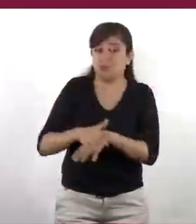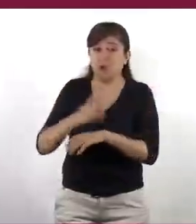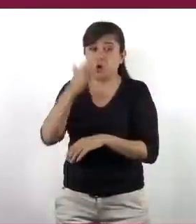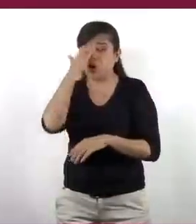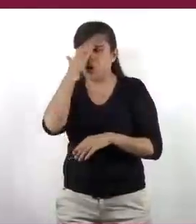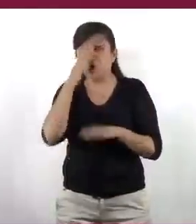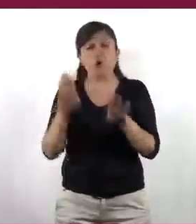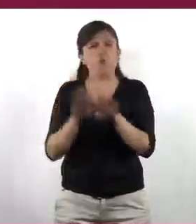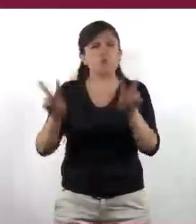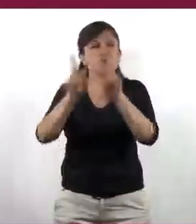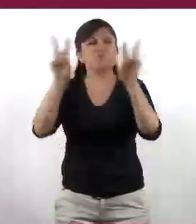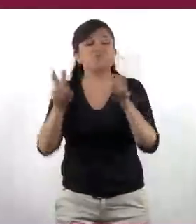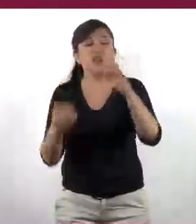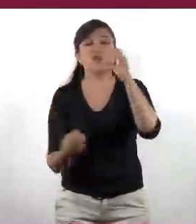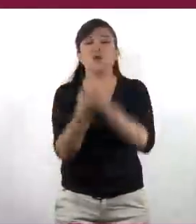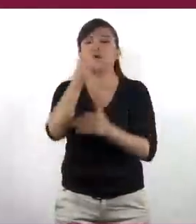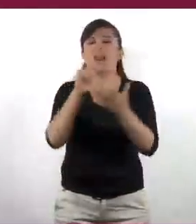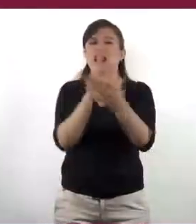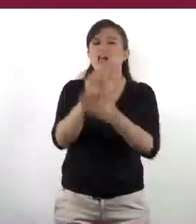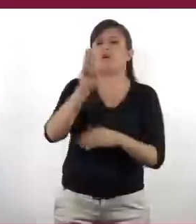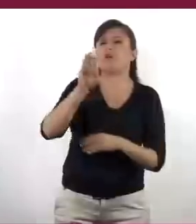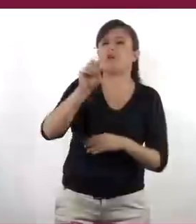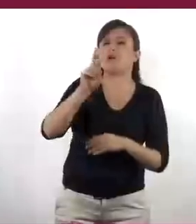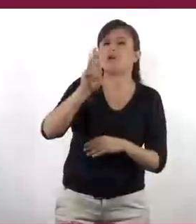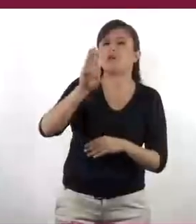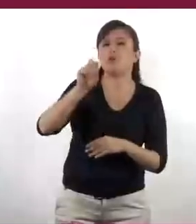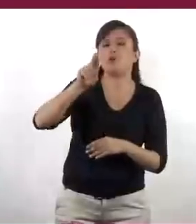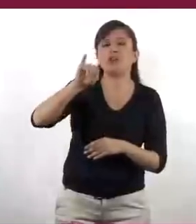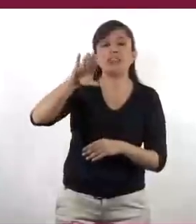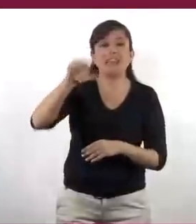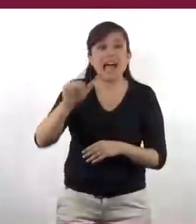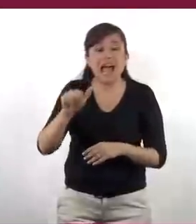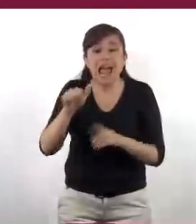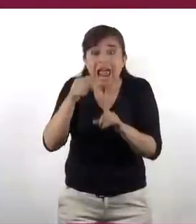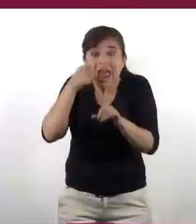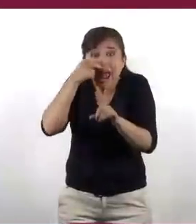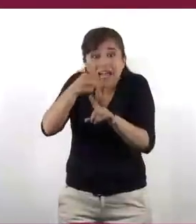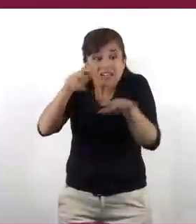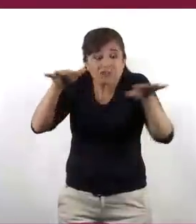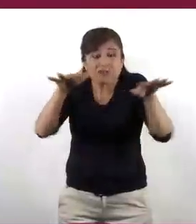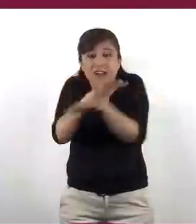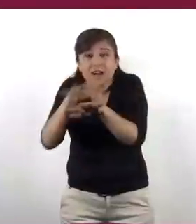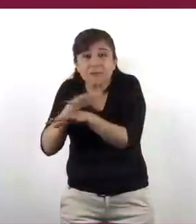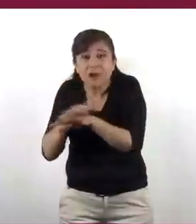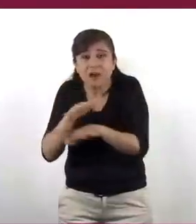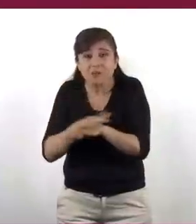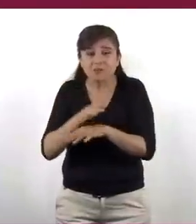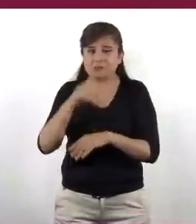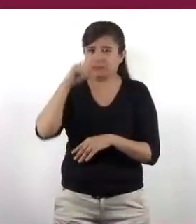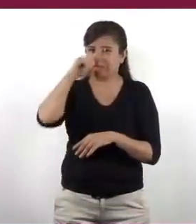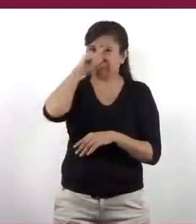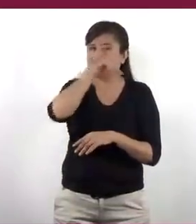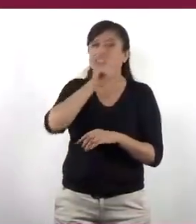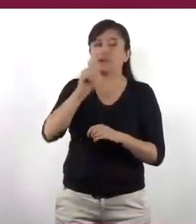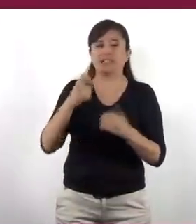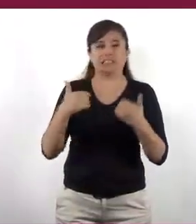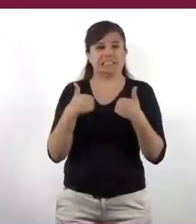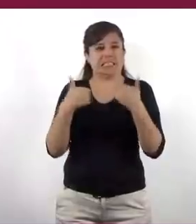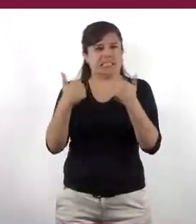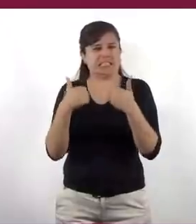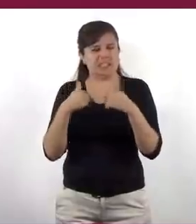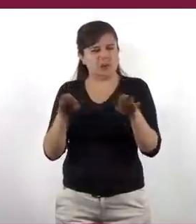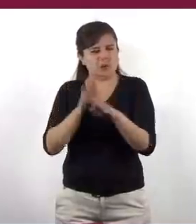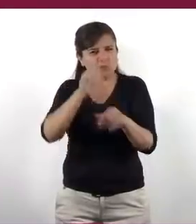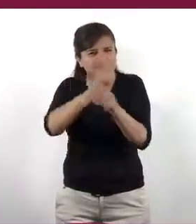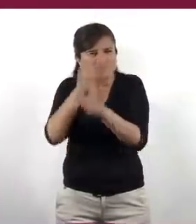conocidos como reformas borbónicas. Esos cambios difícilmente se entenderían sin tener en cuenta diversos